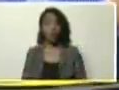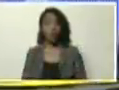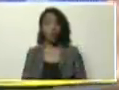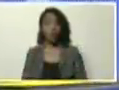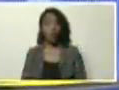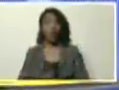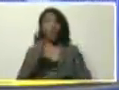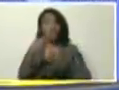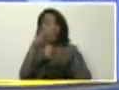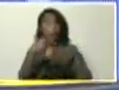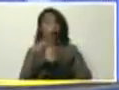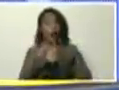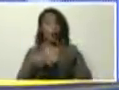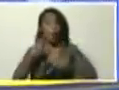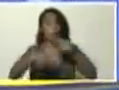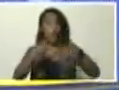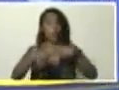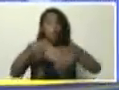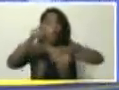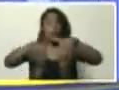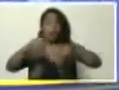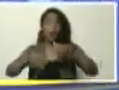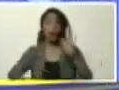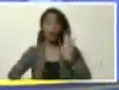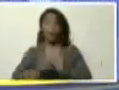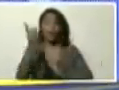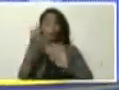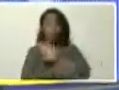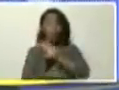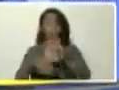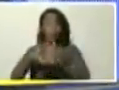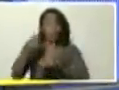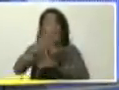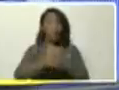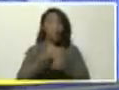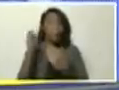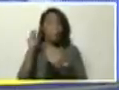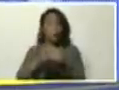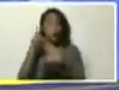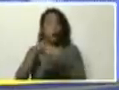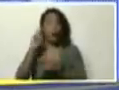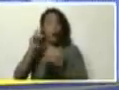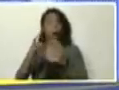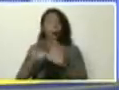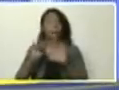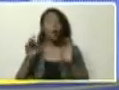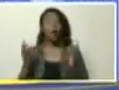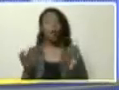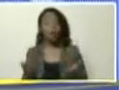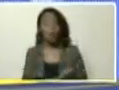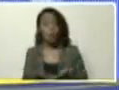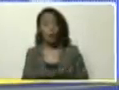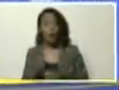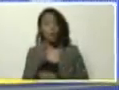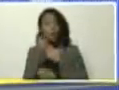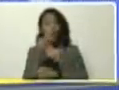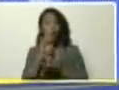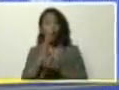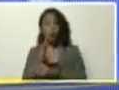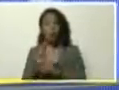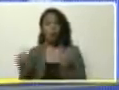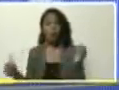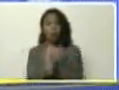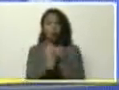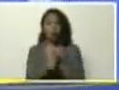Varios procesos electorales se han desarrollado después de la aparición de la pandemia y pocos resultados